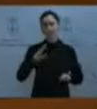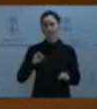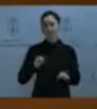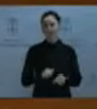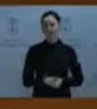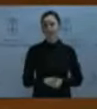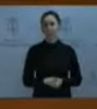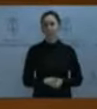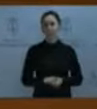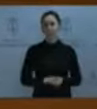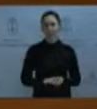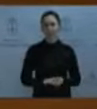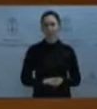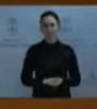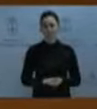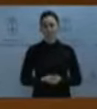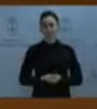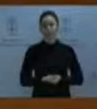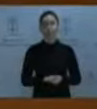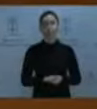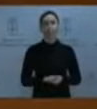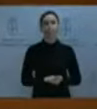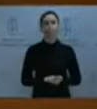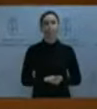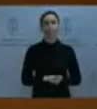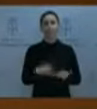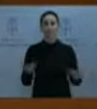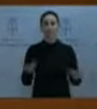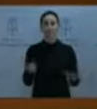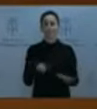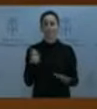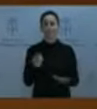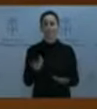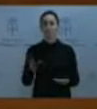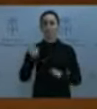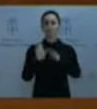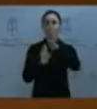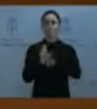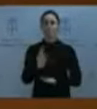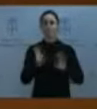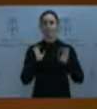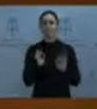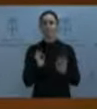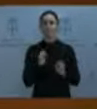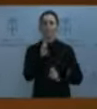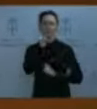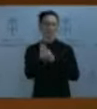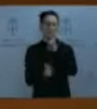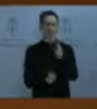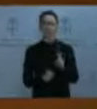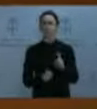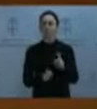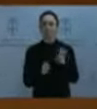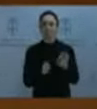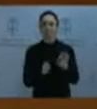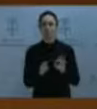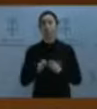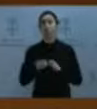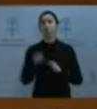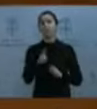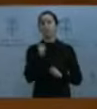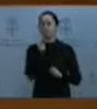efectivamente hemos planteado nuestra reivindicación sin desfallecer, incluso en Bruselas. Estuvimos en más de una